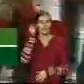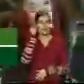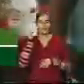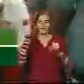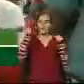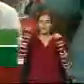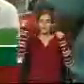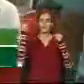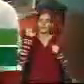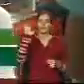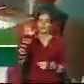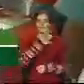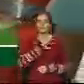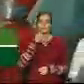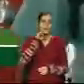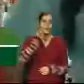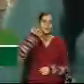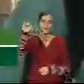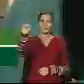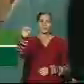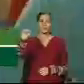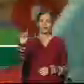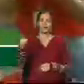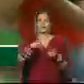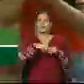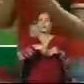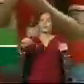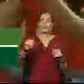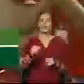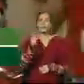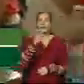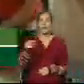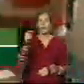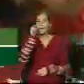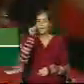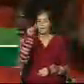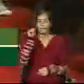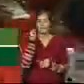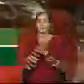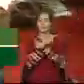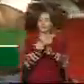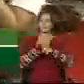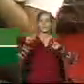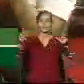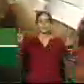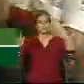Viva la patria socialista, tierra y hombres libres.